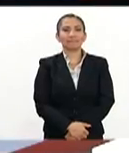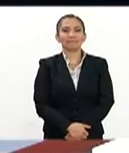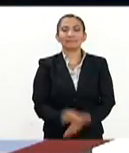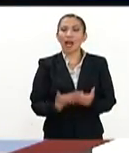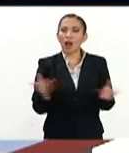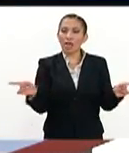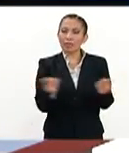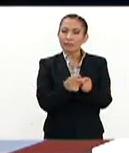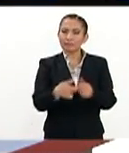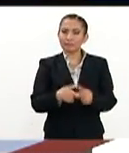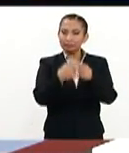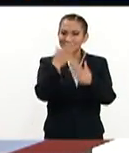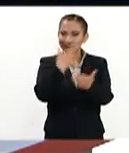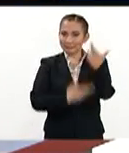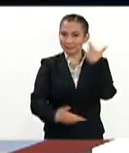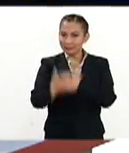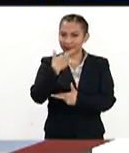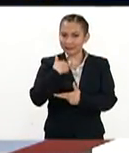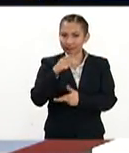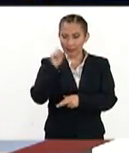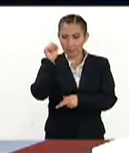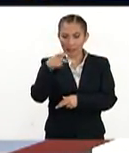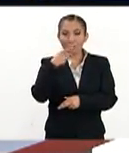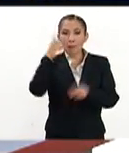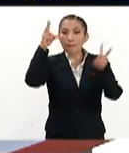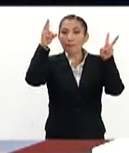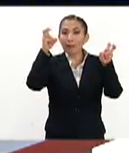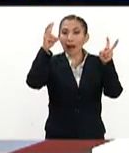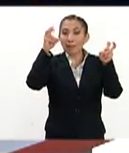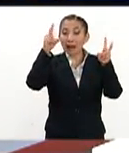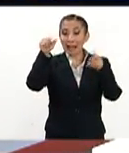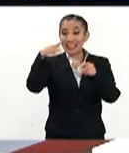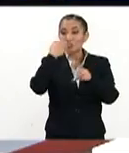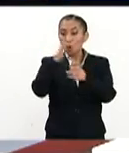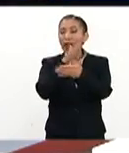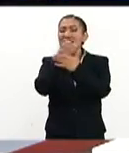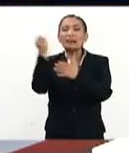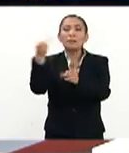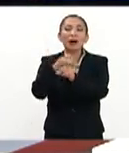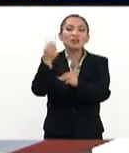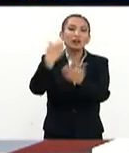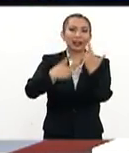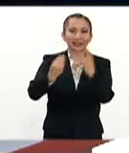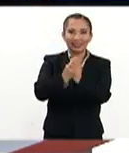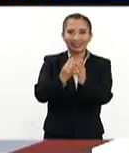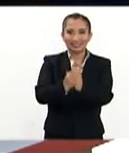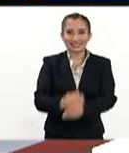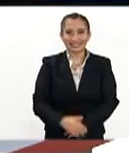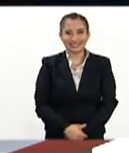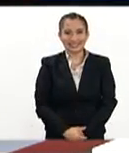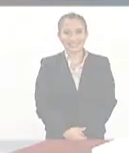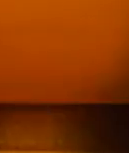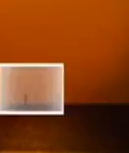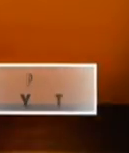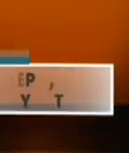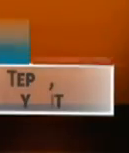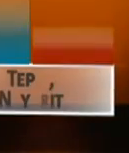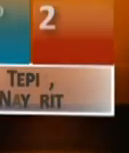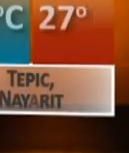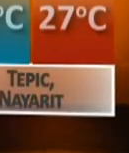Vamos a hacer una pausa, pero de regreso nos iremos precisamente a una de las escuelas para ver cómo va el regreso a clases.